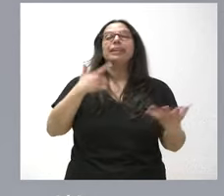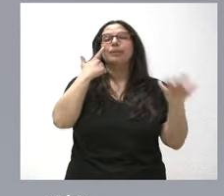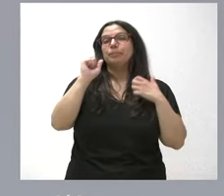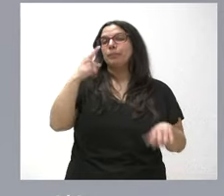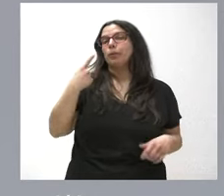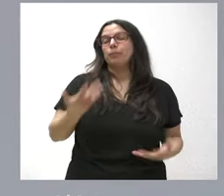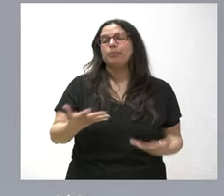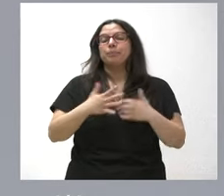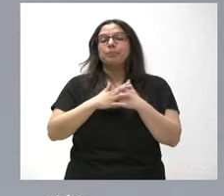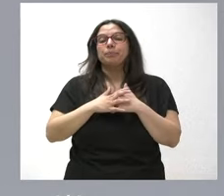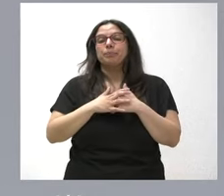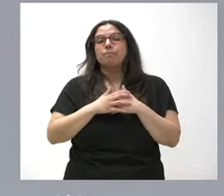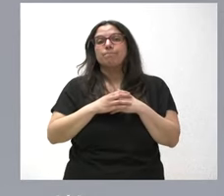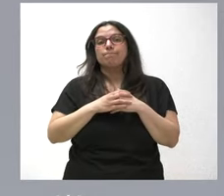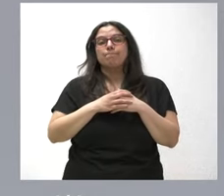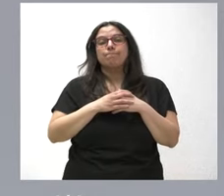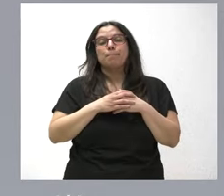que